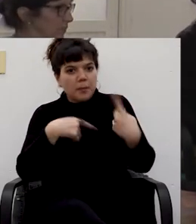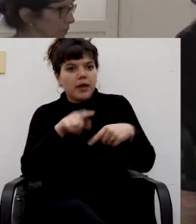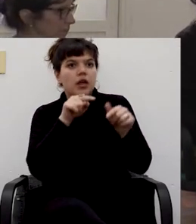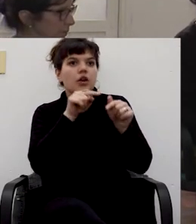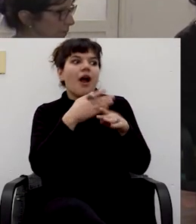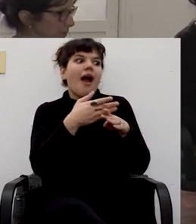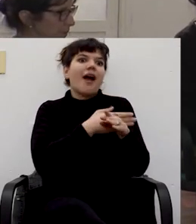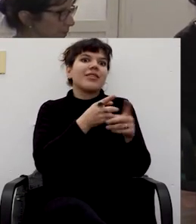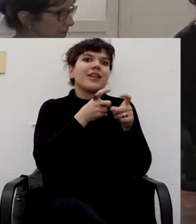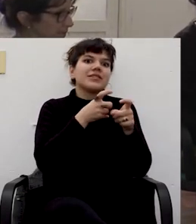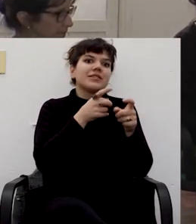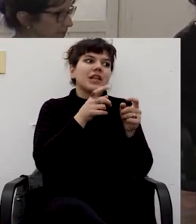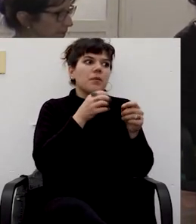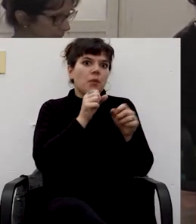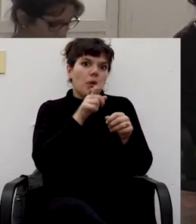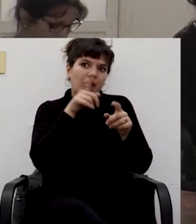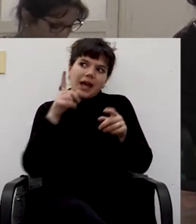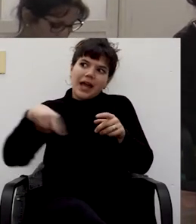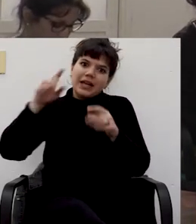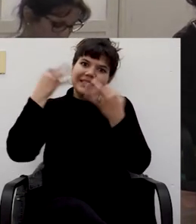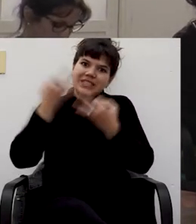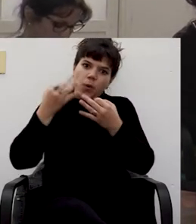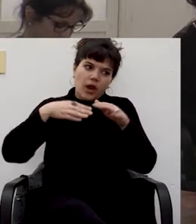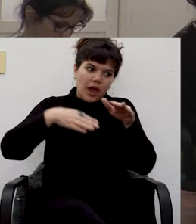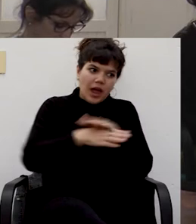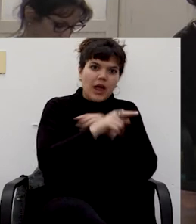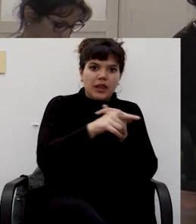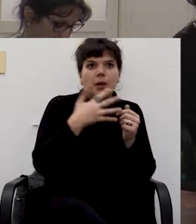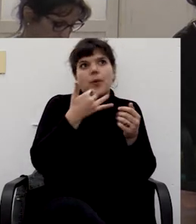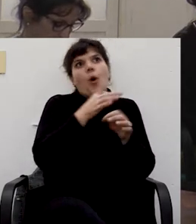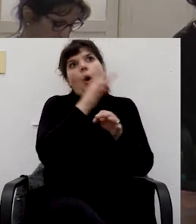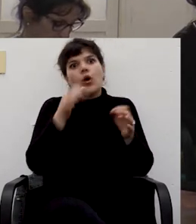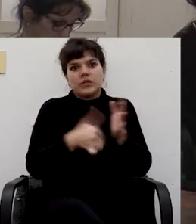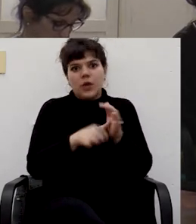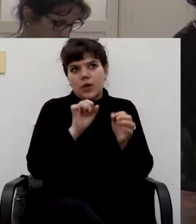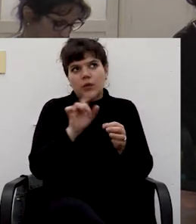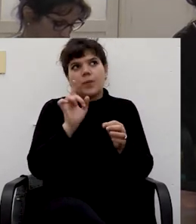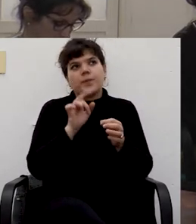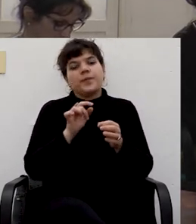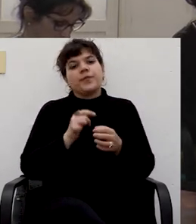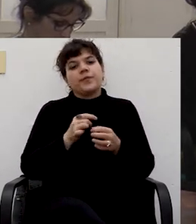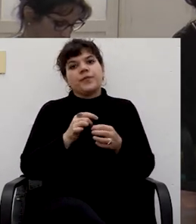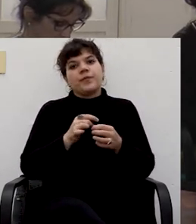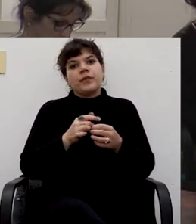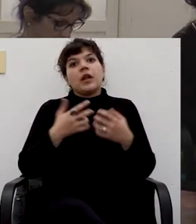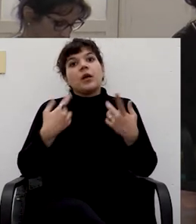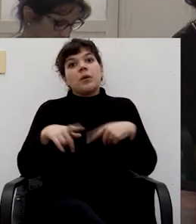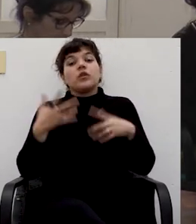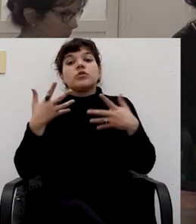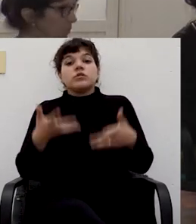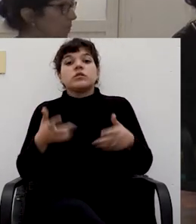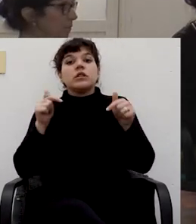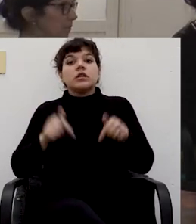previo necesitamos poder garantizar que tengan la cédula de identidad, por ejemplo. Bueno, entonces, ¿qué sucede? Que